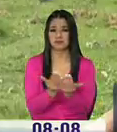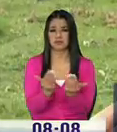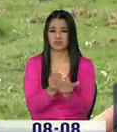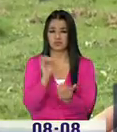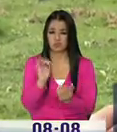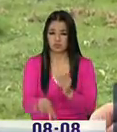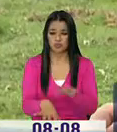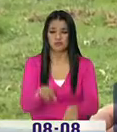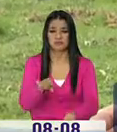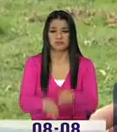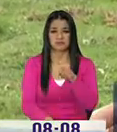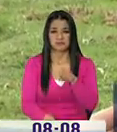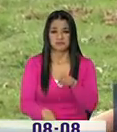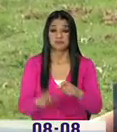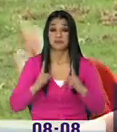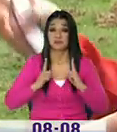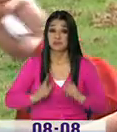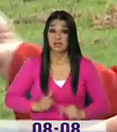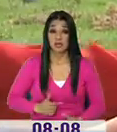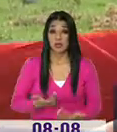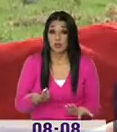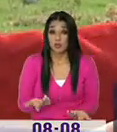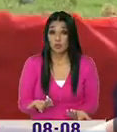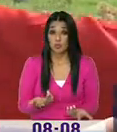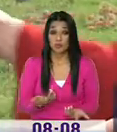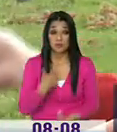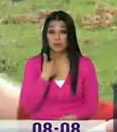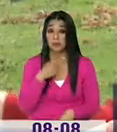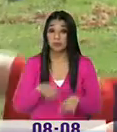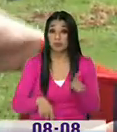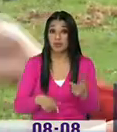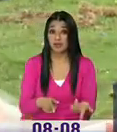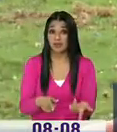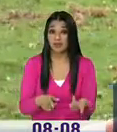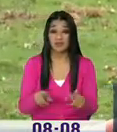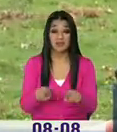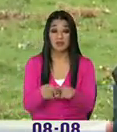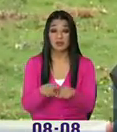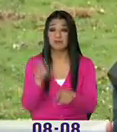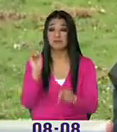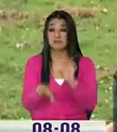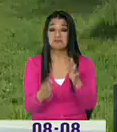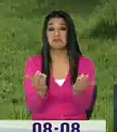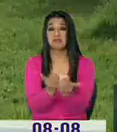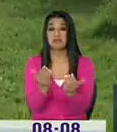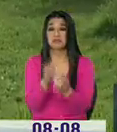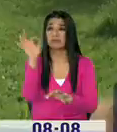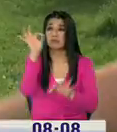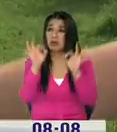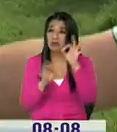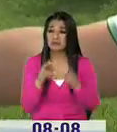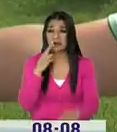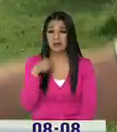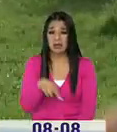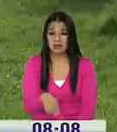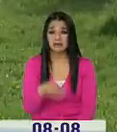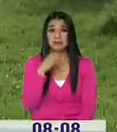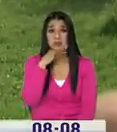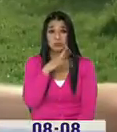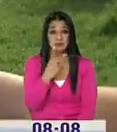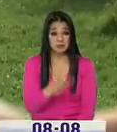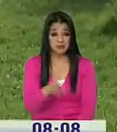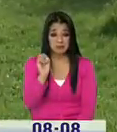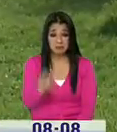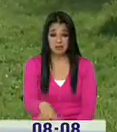señalan. Perjudica mucho para la salud, primeramente, porque como ustedes pueden constatar, esto se ha convertido en un botadero de basura. Ve, mire cómo dejan la